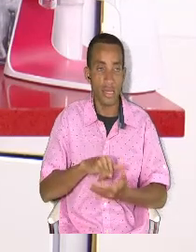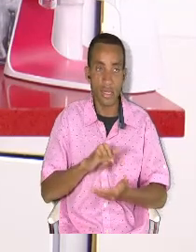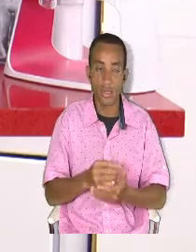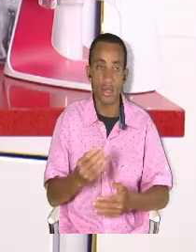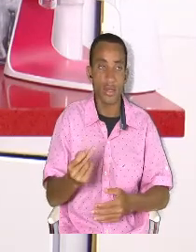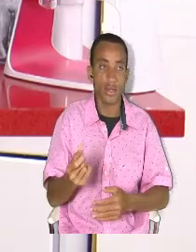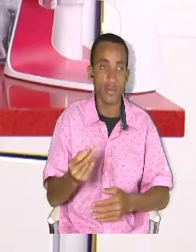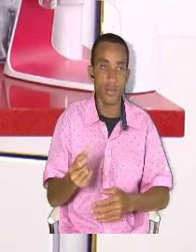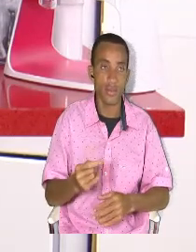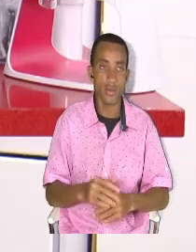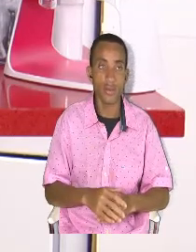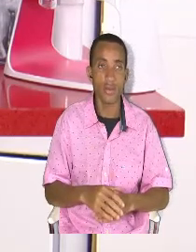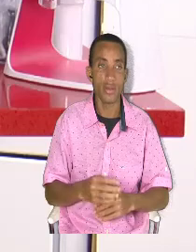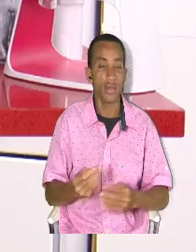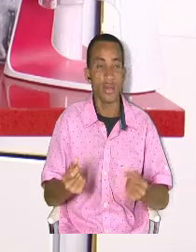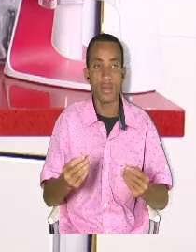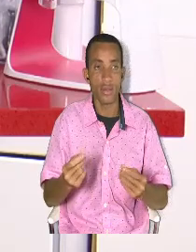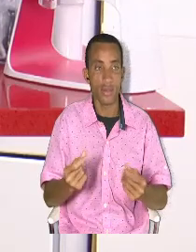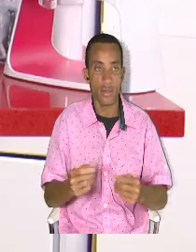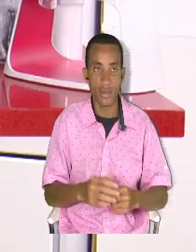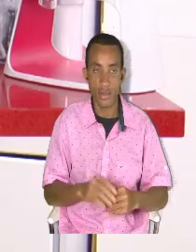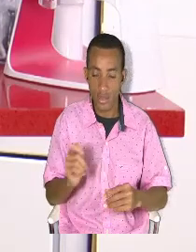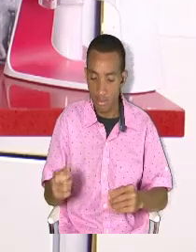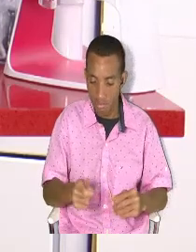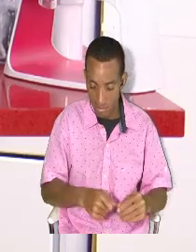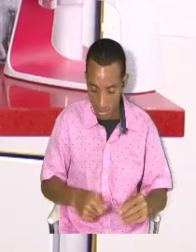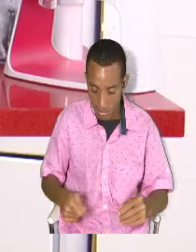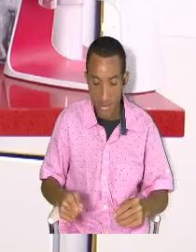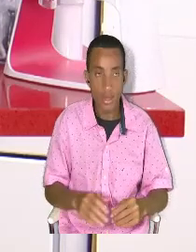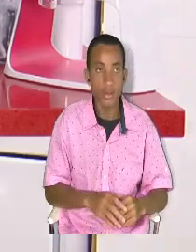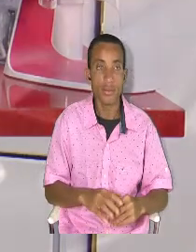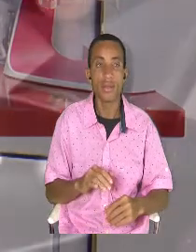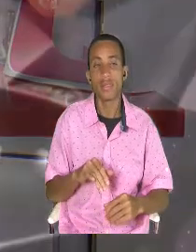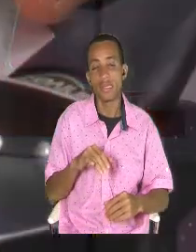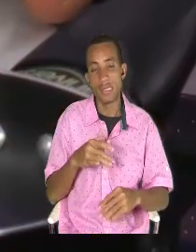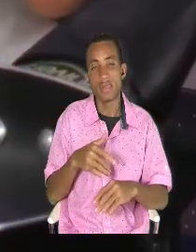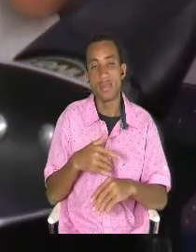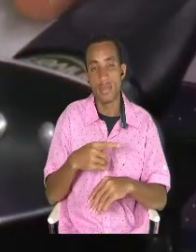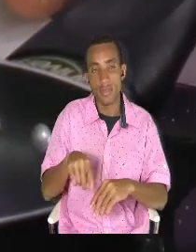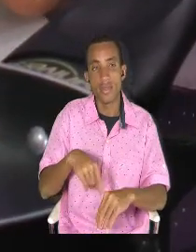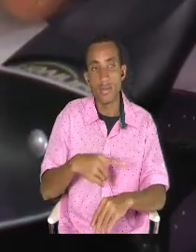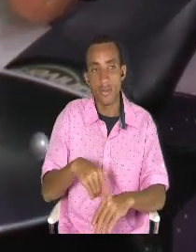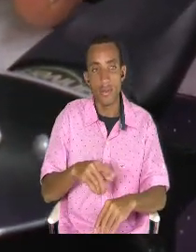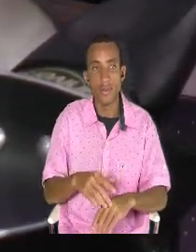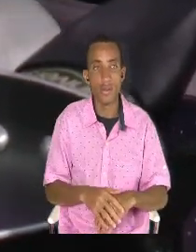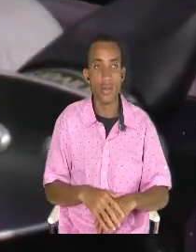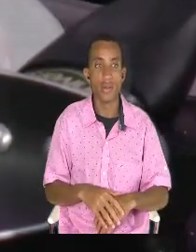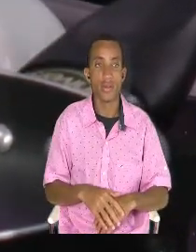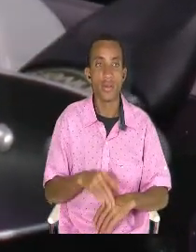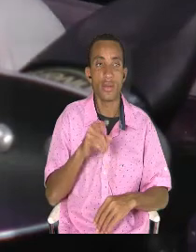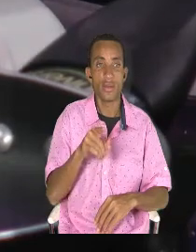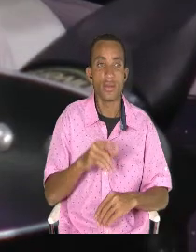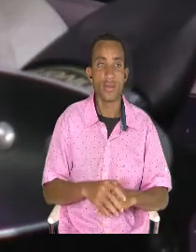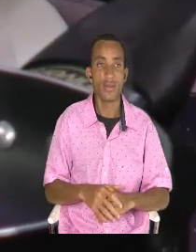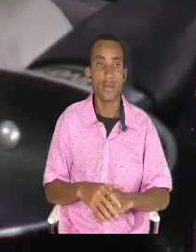claro. En los restaurantes queremos hacer las cosas rápido. Con una cuchara lo podemos hacer, pero nos vamos a demorar un poco más. ¿Sí? Aquí, mire la calidad, cómo